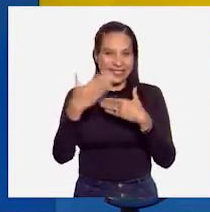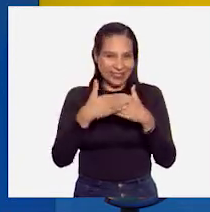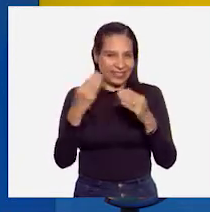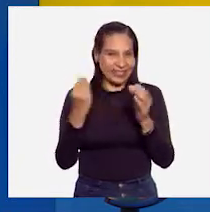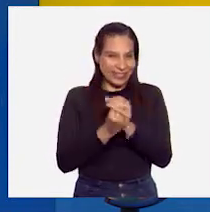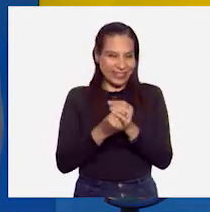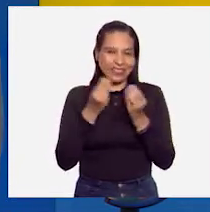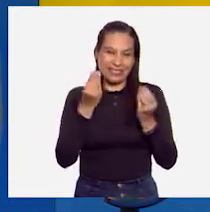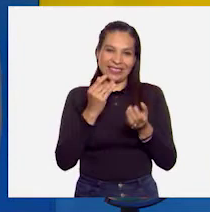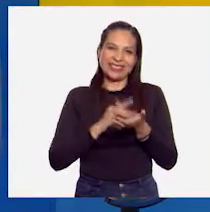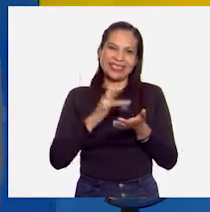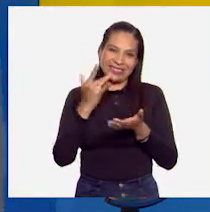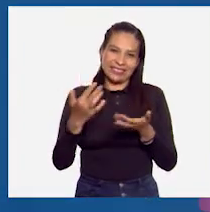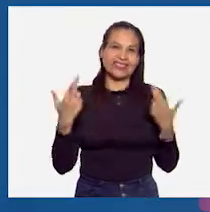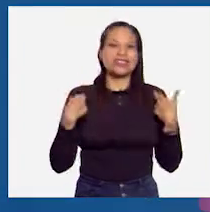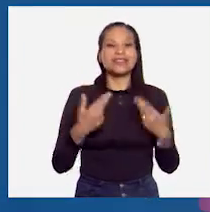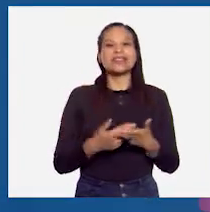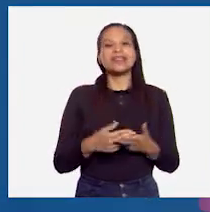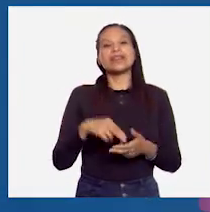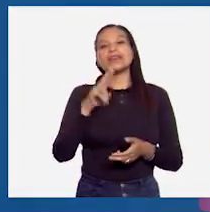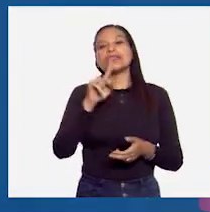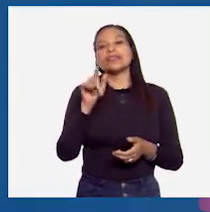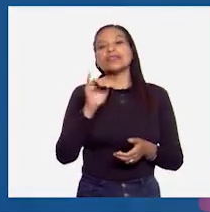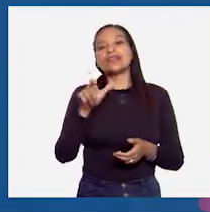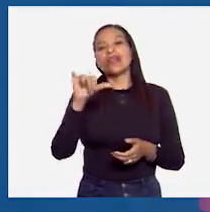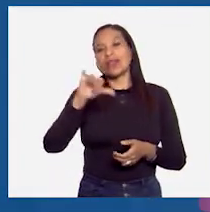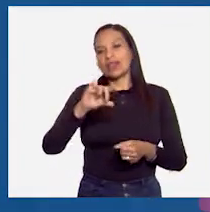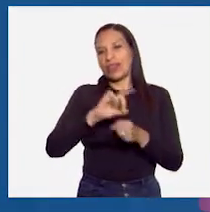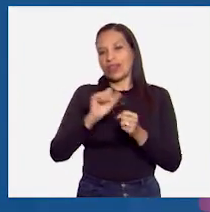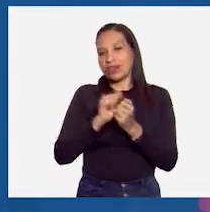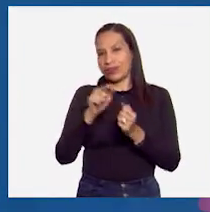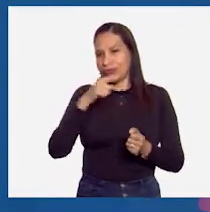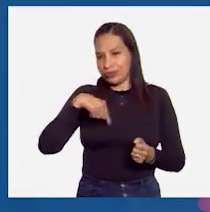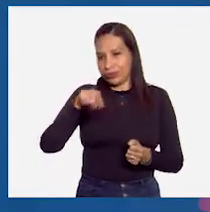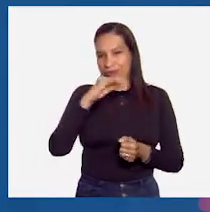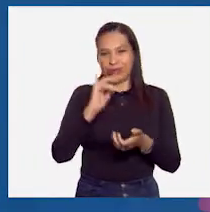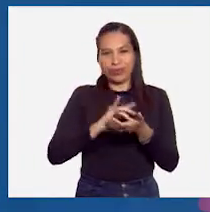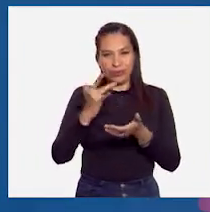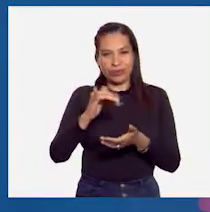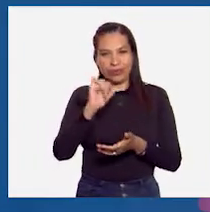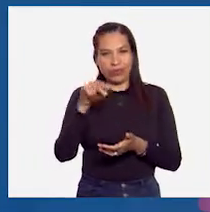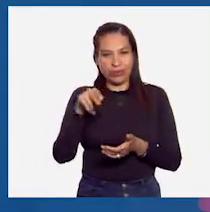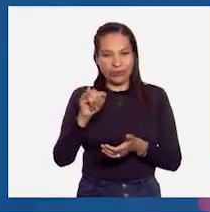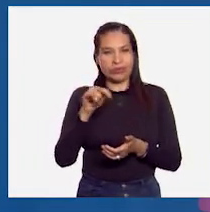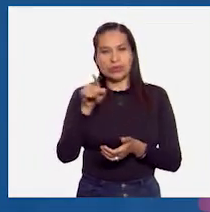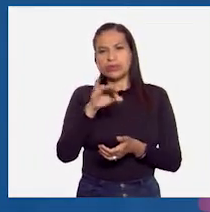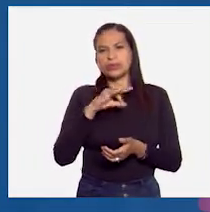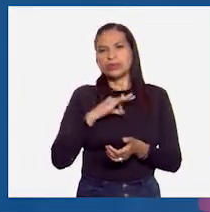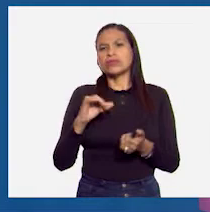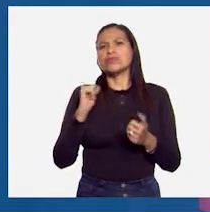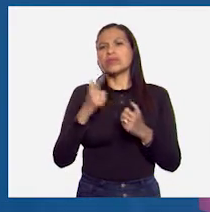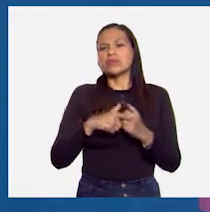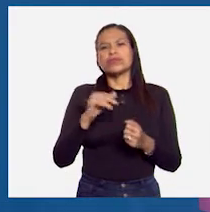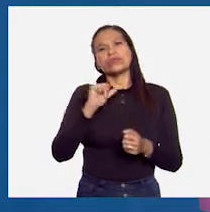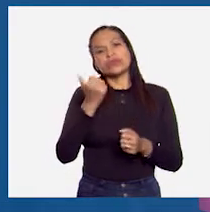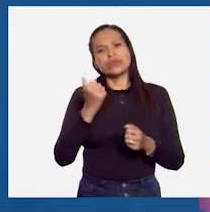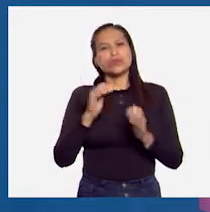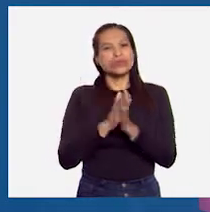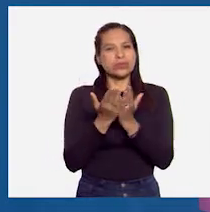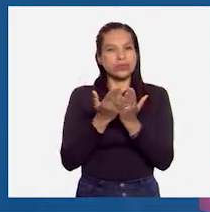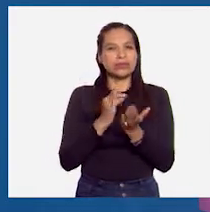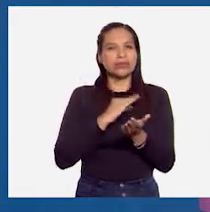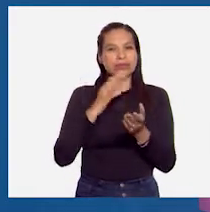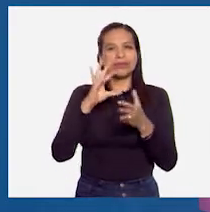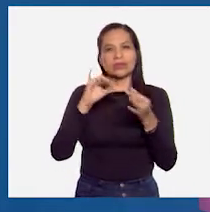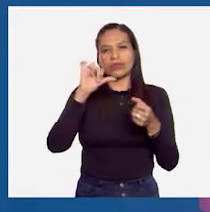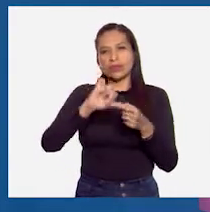clase. Muchísimas gracias, maestro Uciel Pérez, por estar el día de hoy con nosotros. Gracias, Jenny. Si te es posible, consulta otros libros y